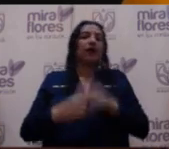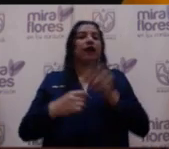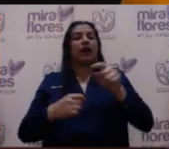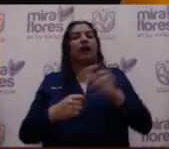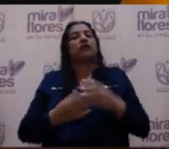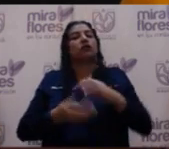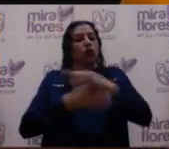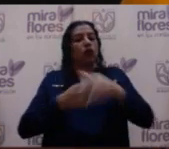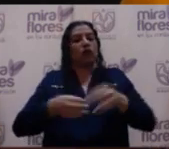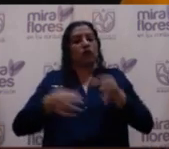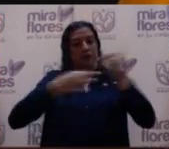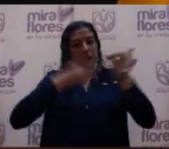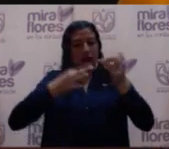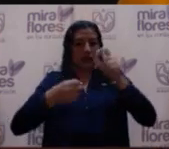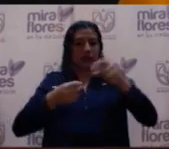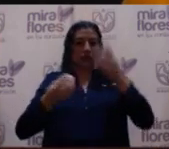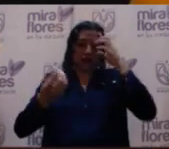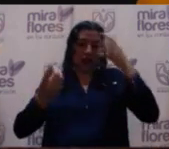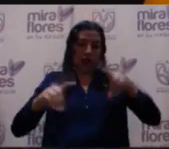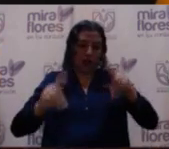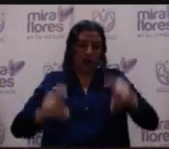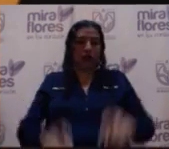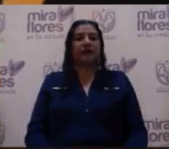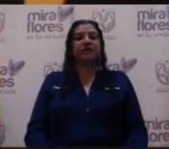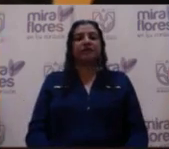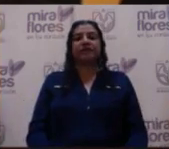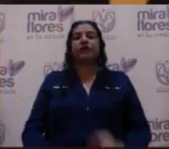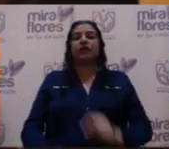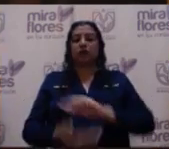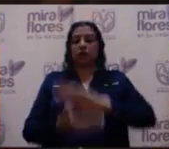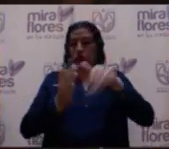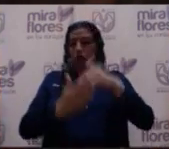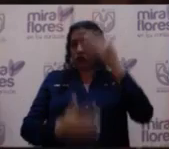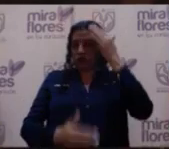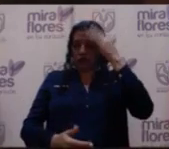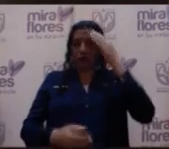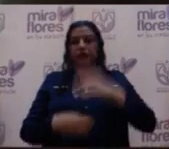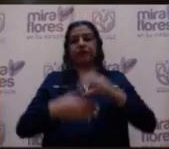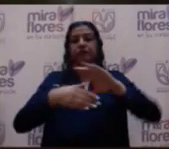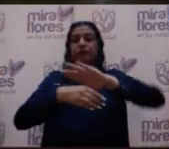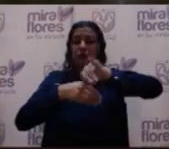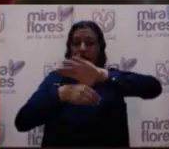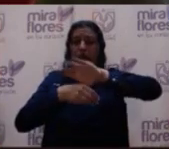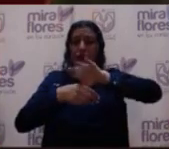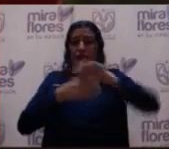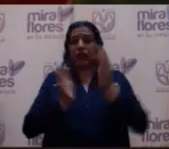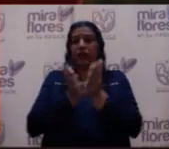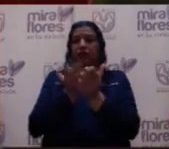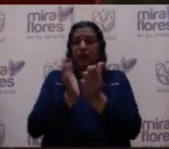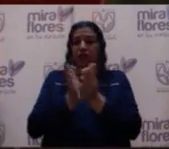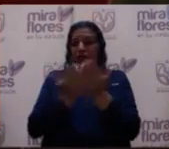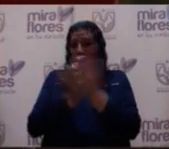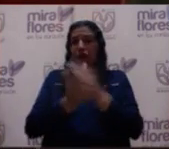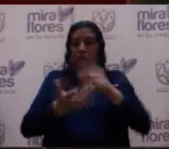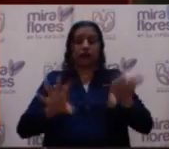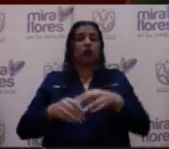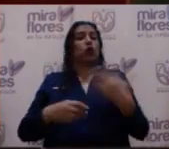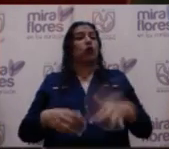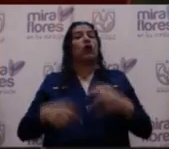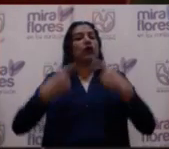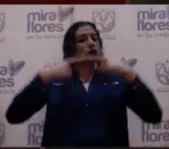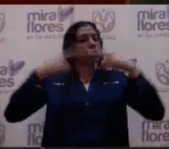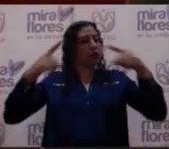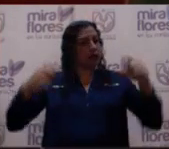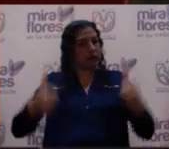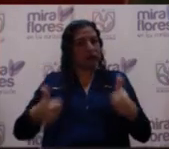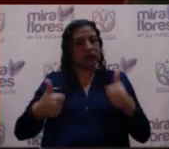consideraciones expuestas en el presente acuerdo. Como todos sabemos, la feria se está realizando en estos momentos. Es un éxito realmente. Es